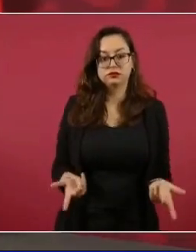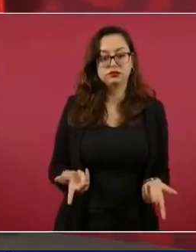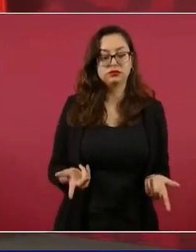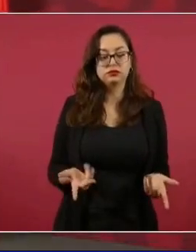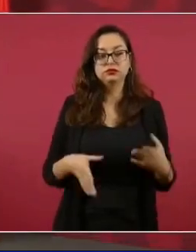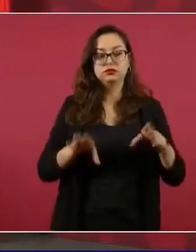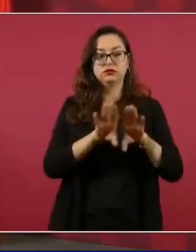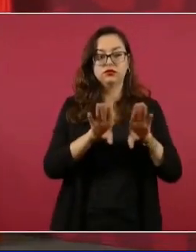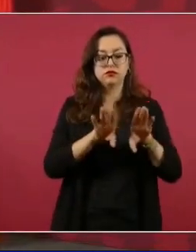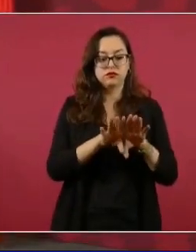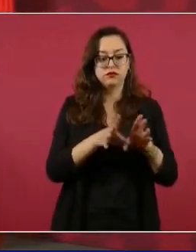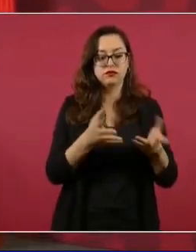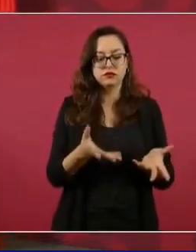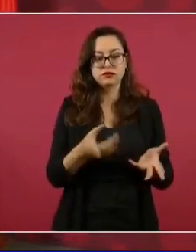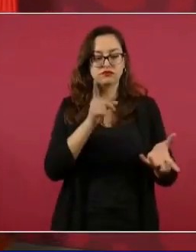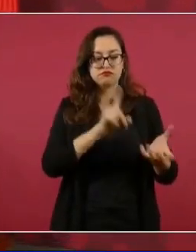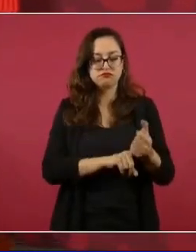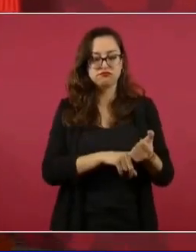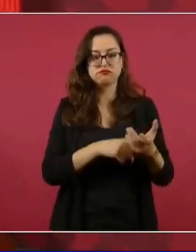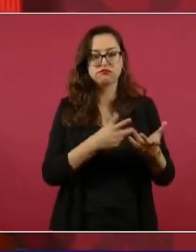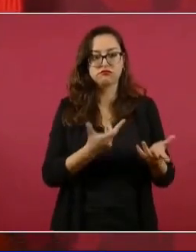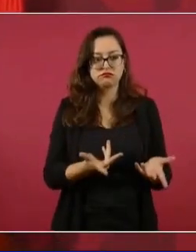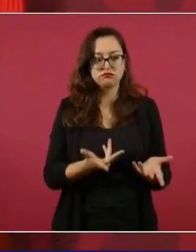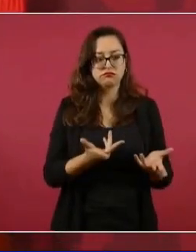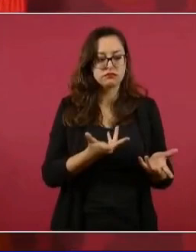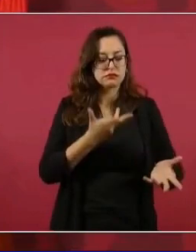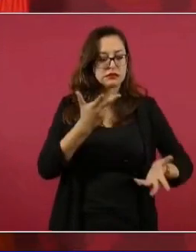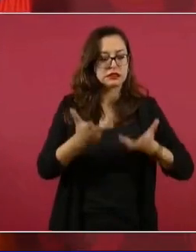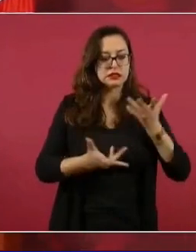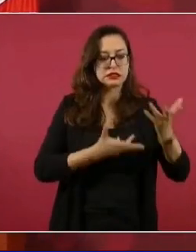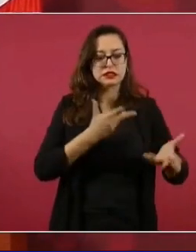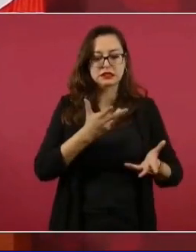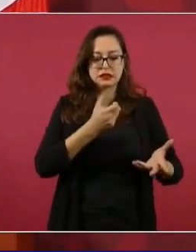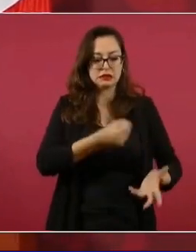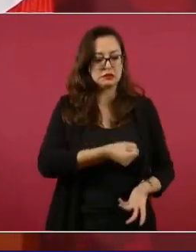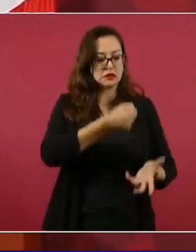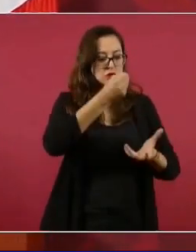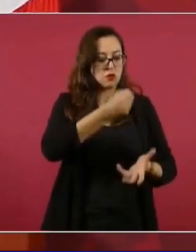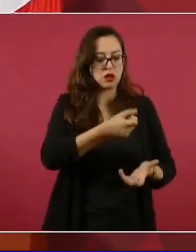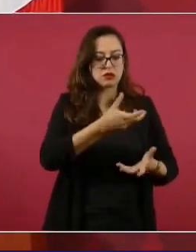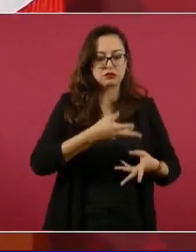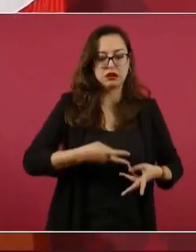tiene dificultad porque no le alcanza el presupuesto